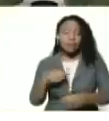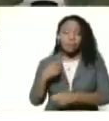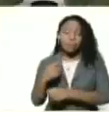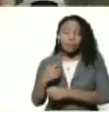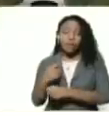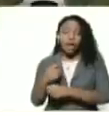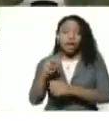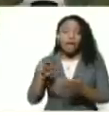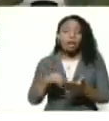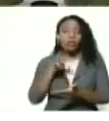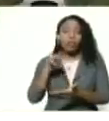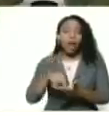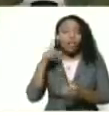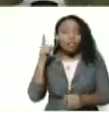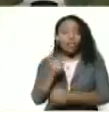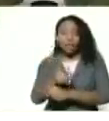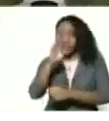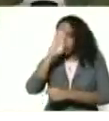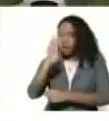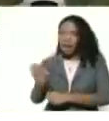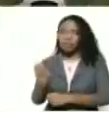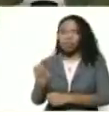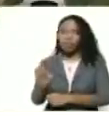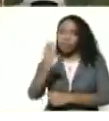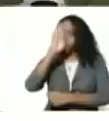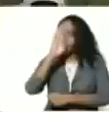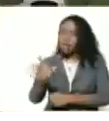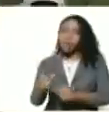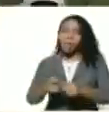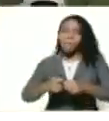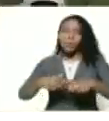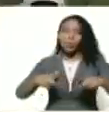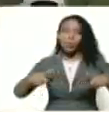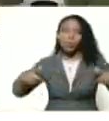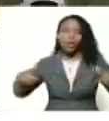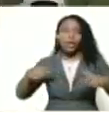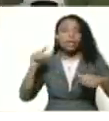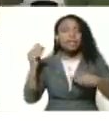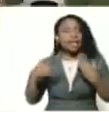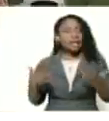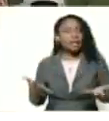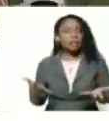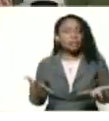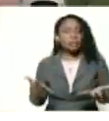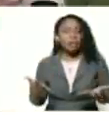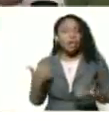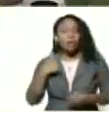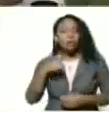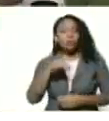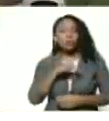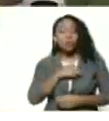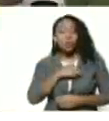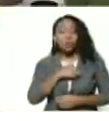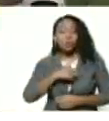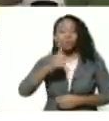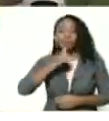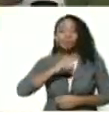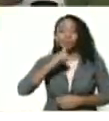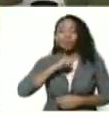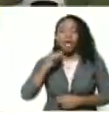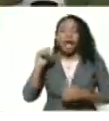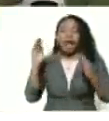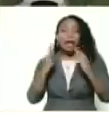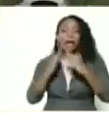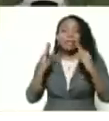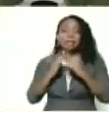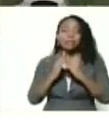nacional, debe ir directo, directo en el incremento de lo que nosotros sustentamos a los